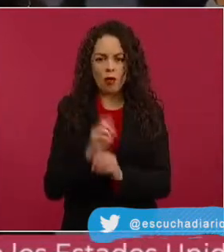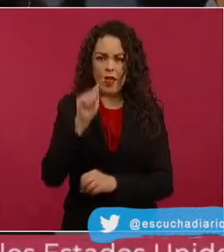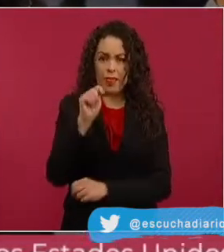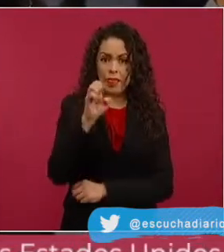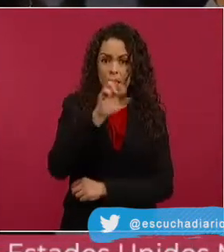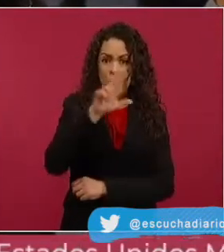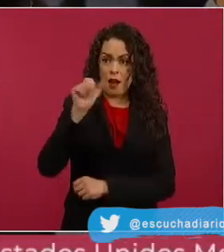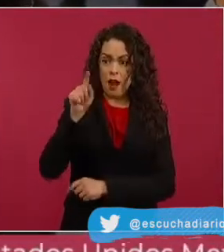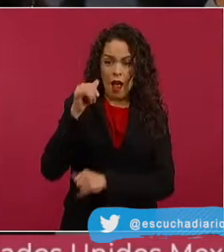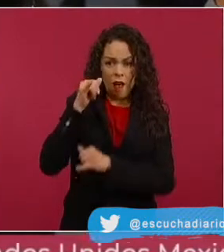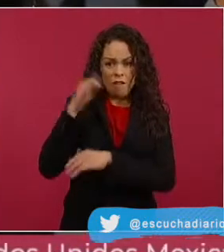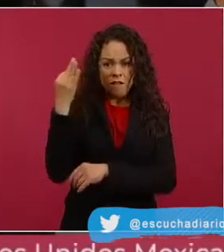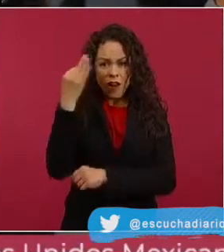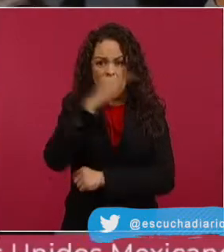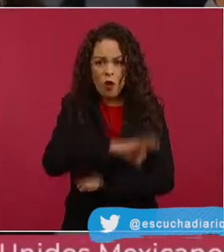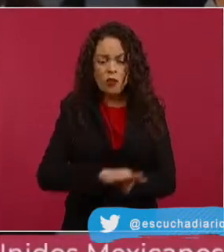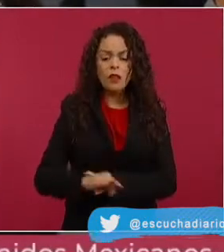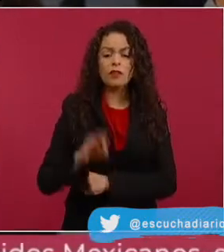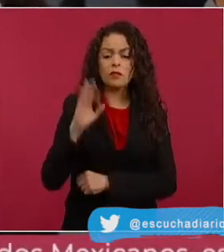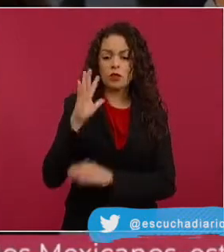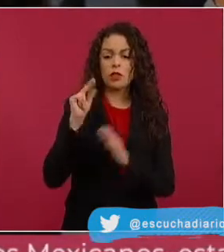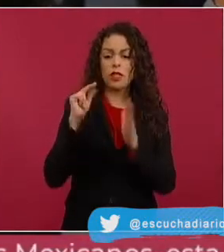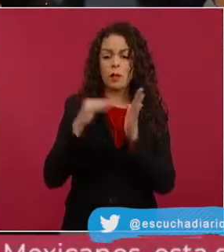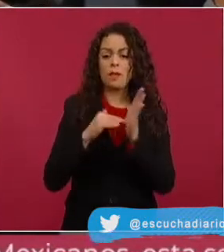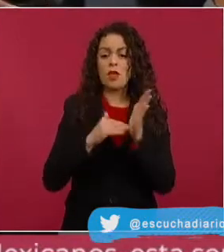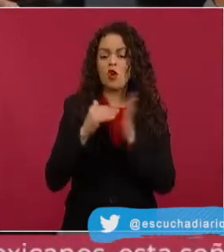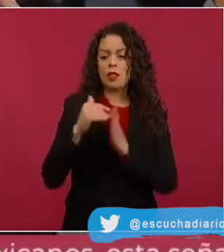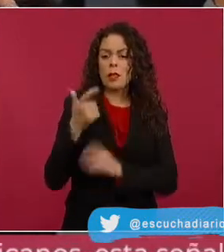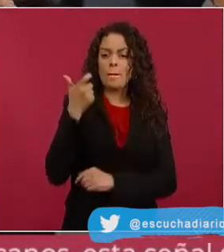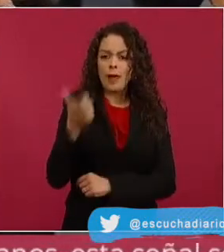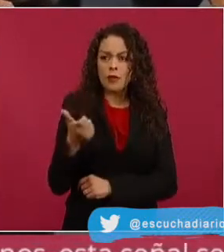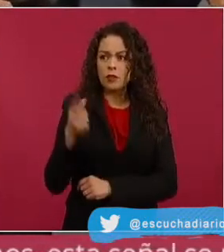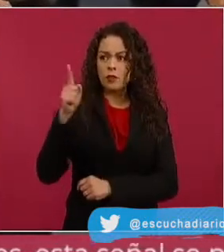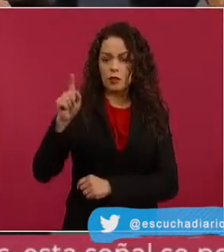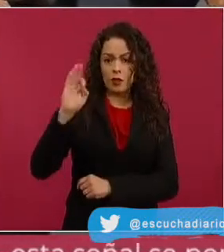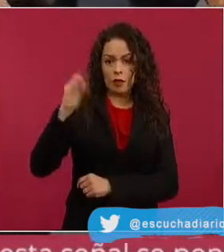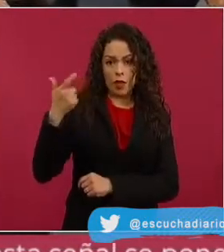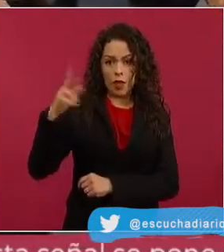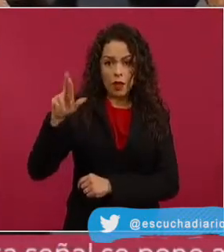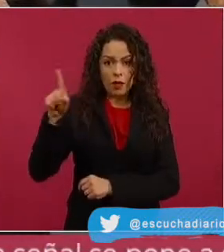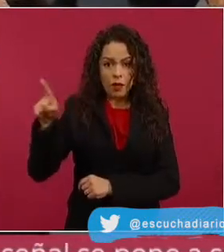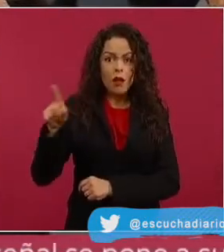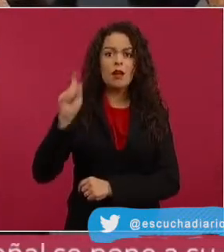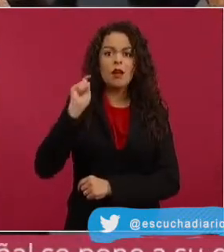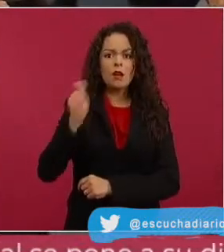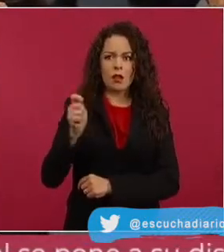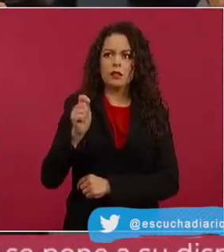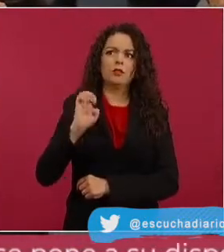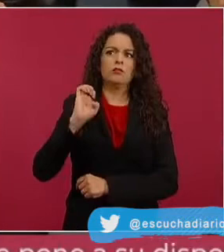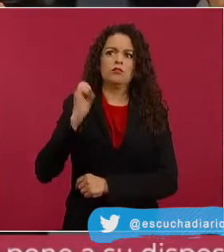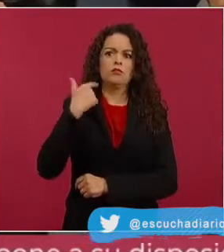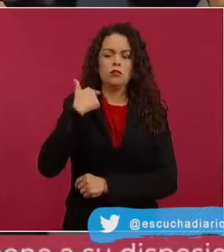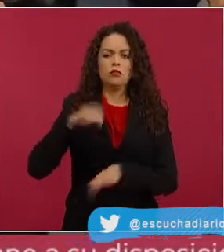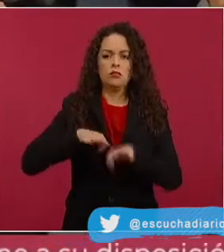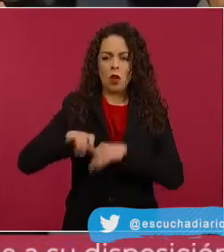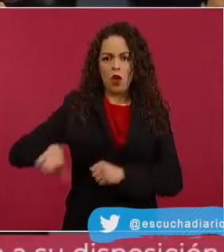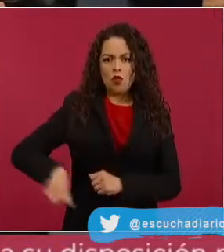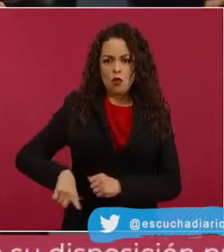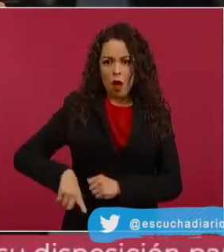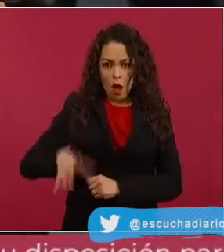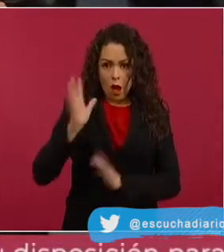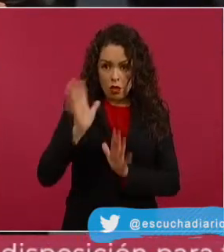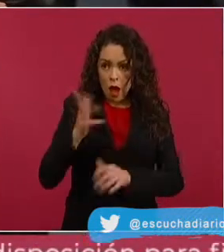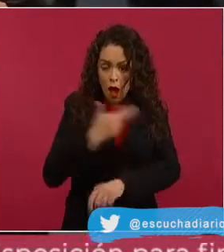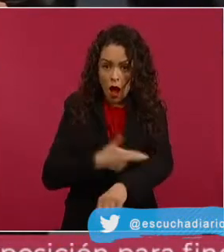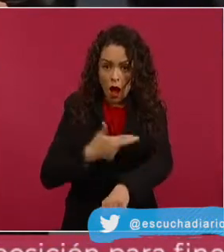se destacó que México produce energía eléctrica con carbón en una proporción mínima que representa el 0.35% de